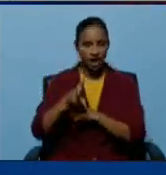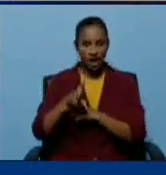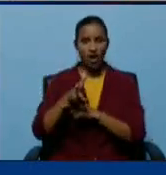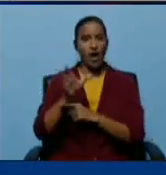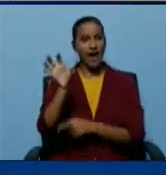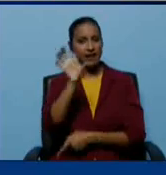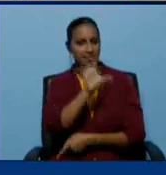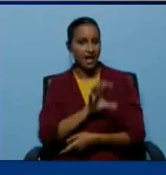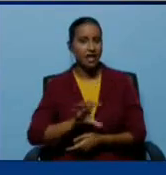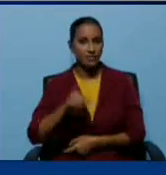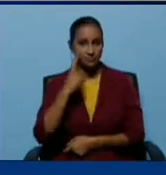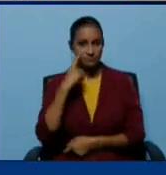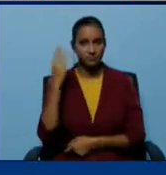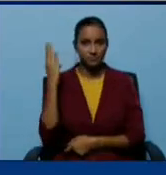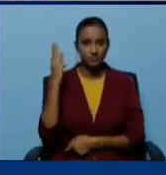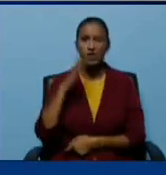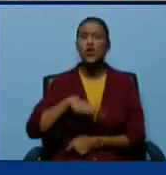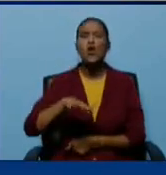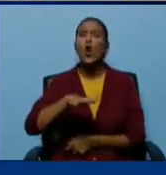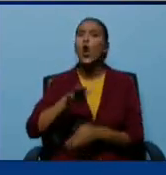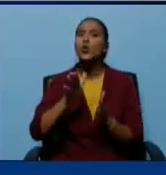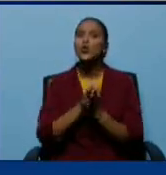Creo que eso fue Cumaná,